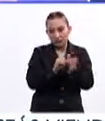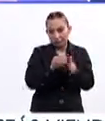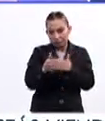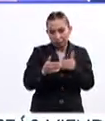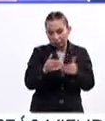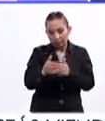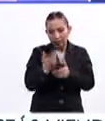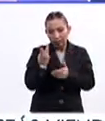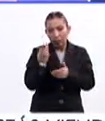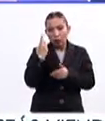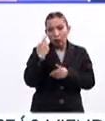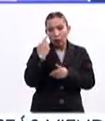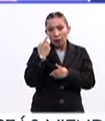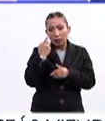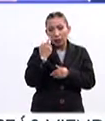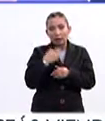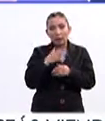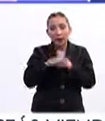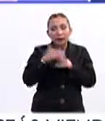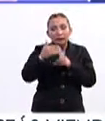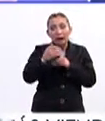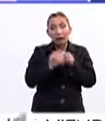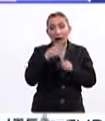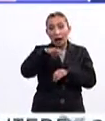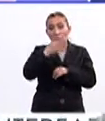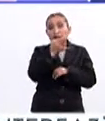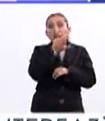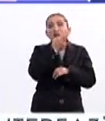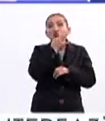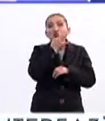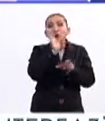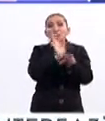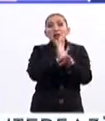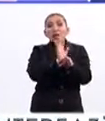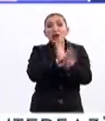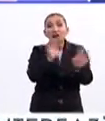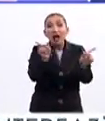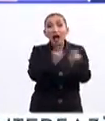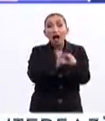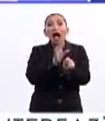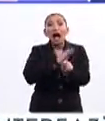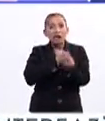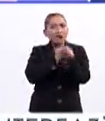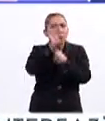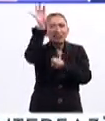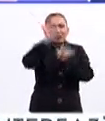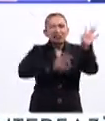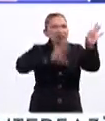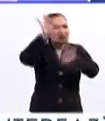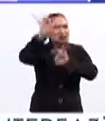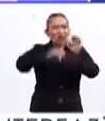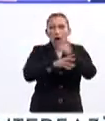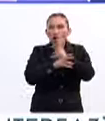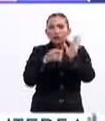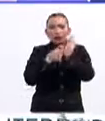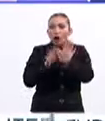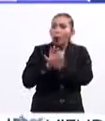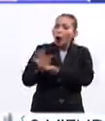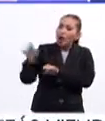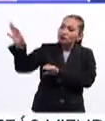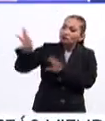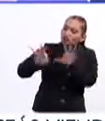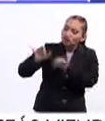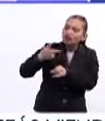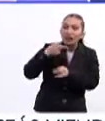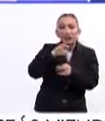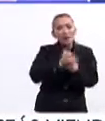un poquito más del año, porque aunque son 14 minutos en pantalla, hay mucha información detrás, decidir qué vamos a